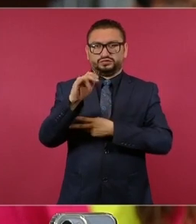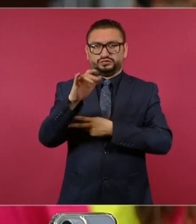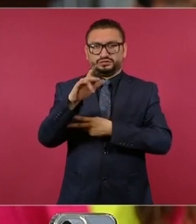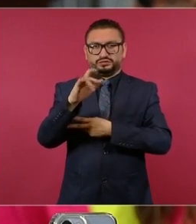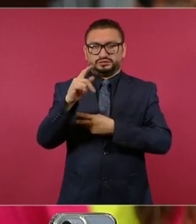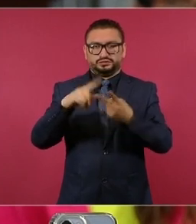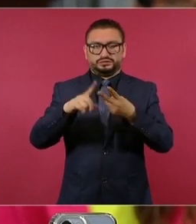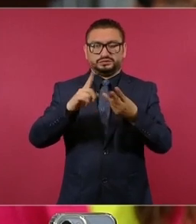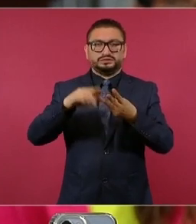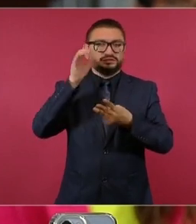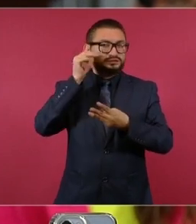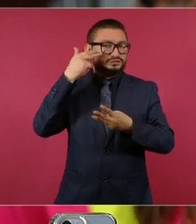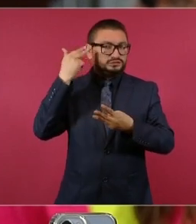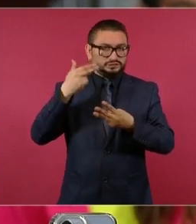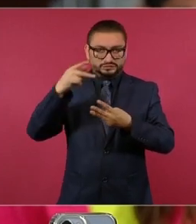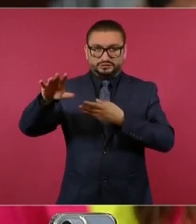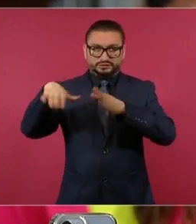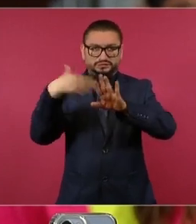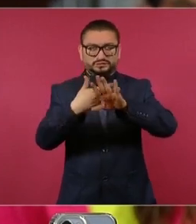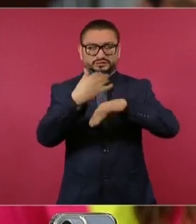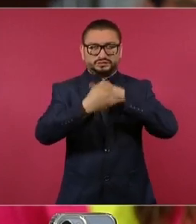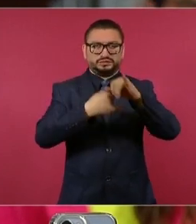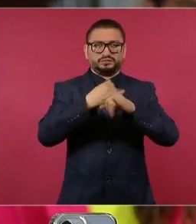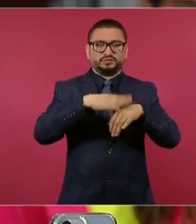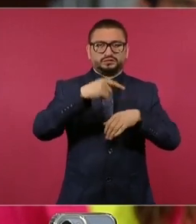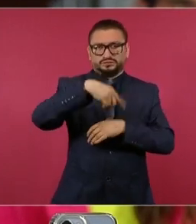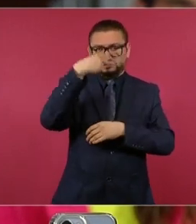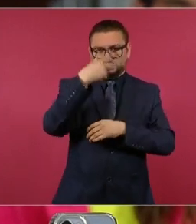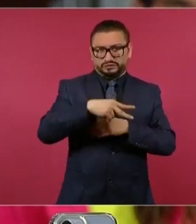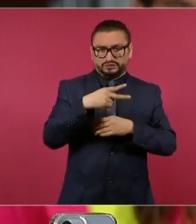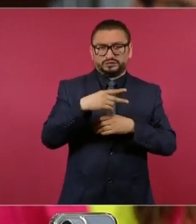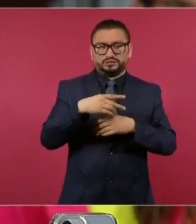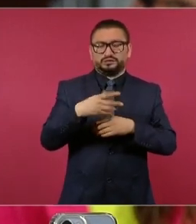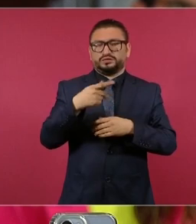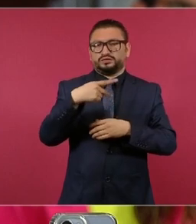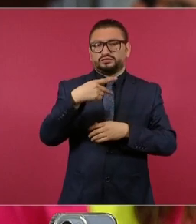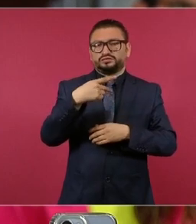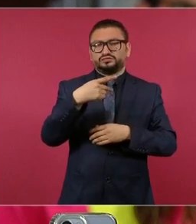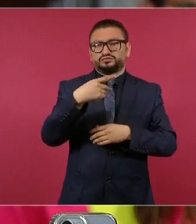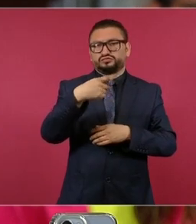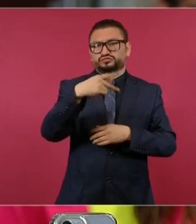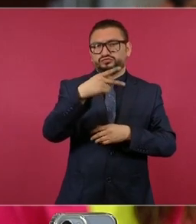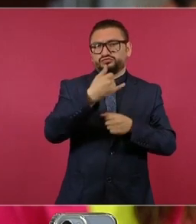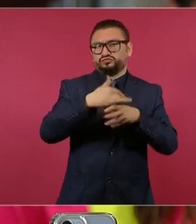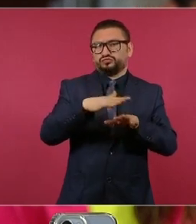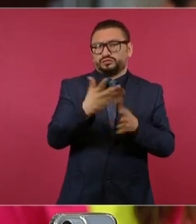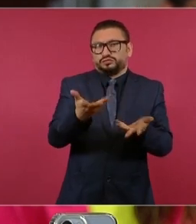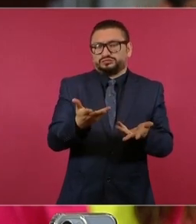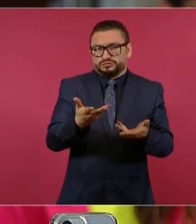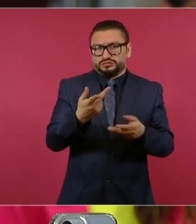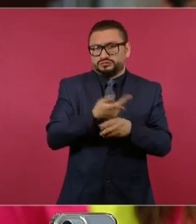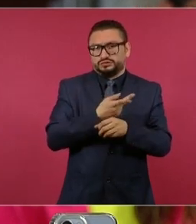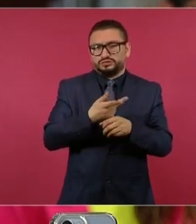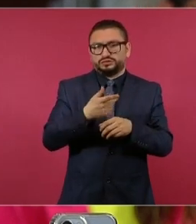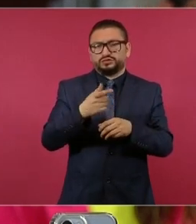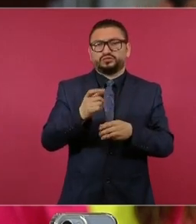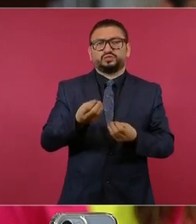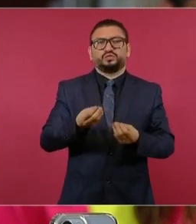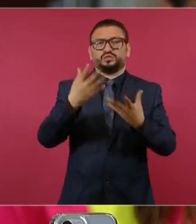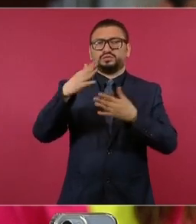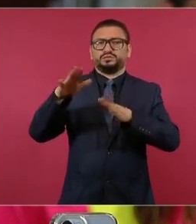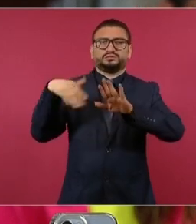china Yanfeng lanzaron un arbitraje internacional contra el gobierno mexicano. ¿Qué información tiene y por cuánto fue el